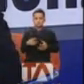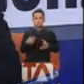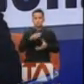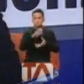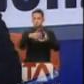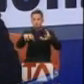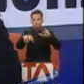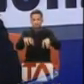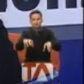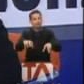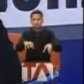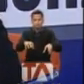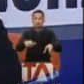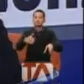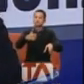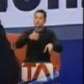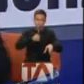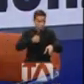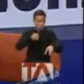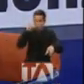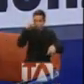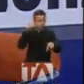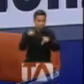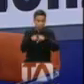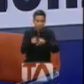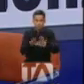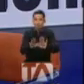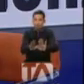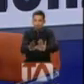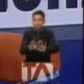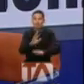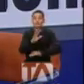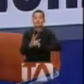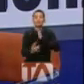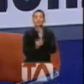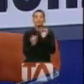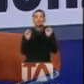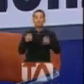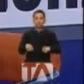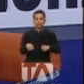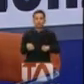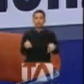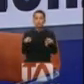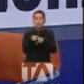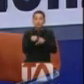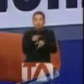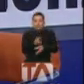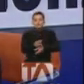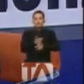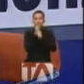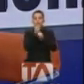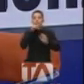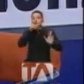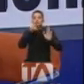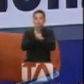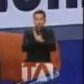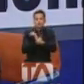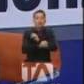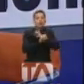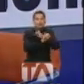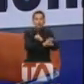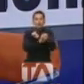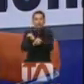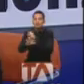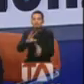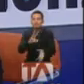no estoy de acuerdo con este tipo de medidas, sin embargo lo que hay que implementar es esto, ¿no? Canales seguros de denuncia, campañas de educación